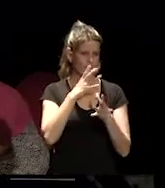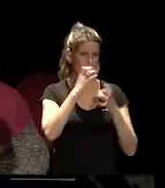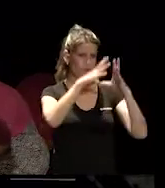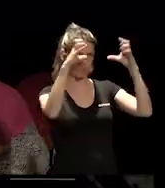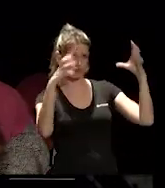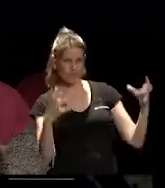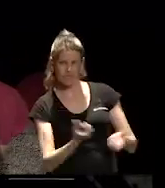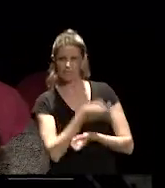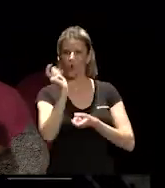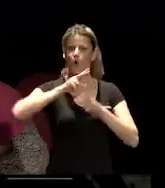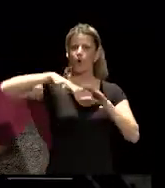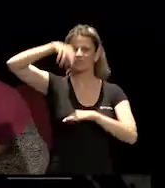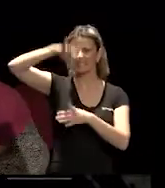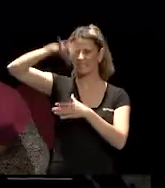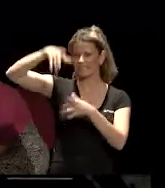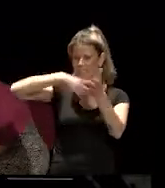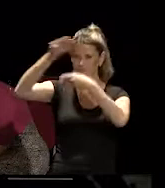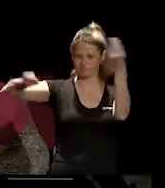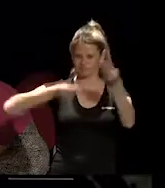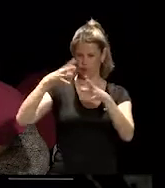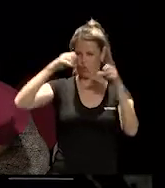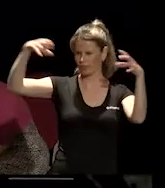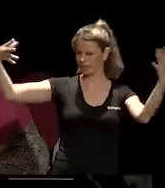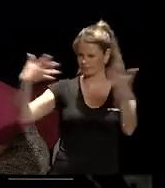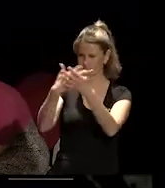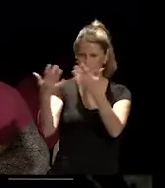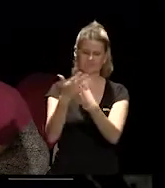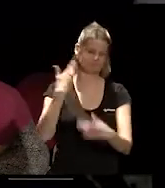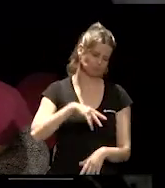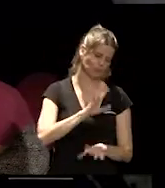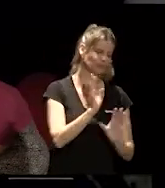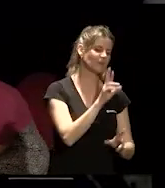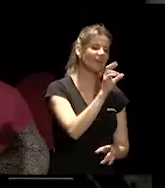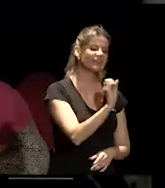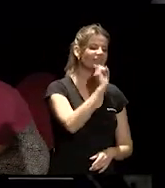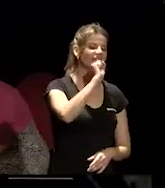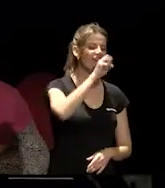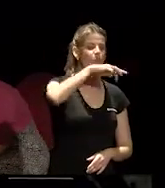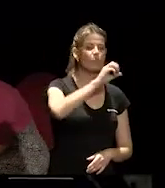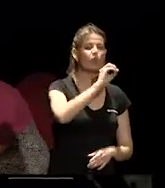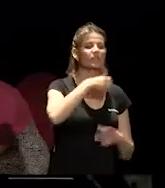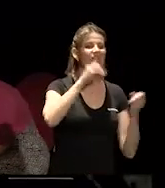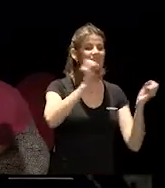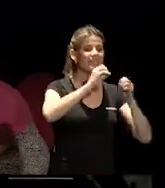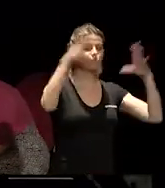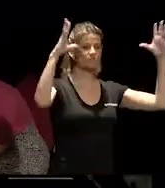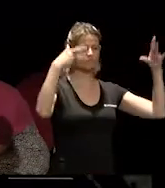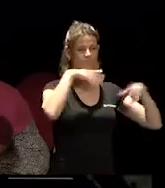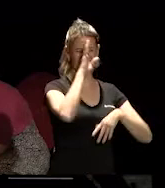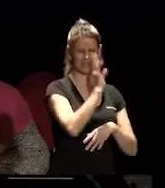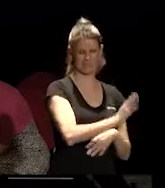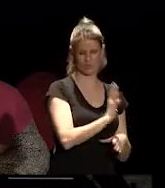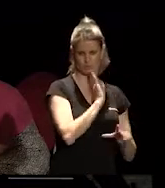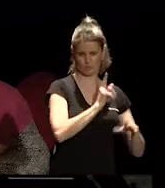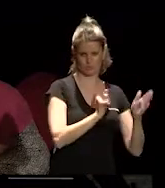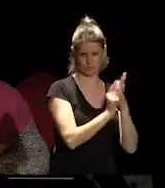burbujas, tintes, historias. No necesitamos equipo de luces, vamos con los nuestros. Ramón hace ilustración en directo. Carmen y Tania